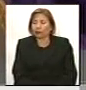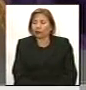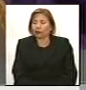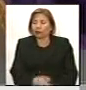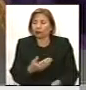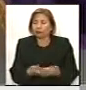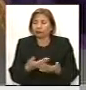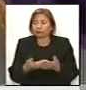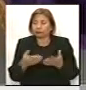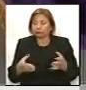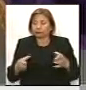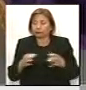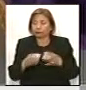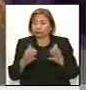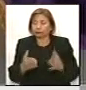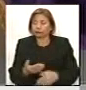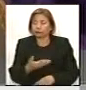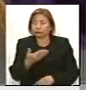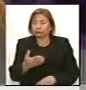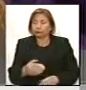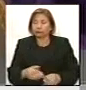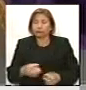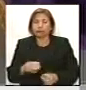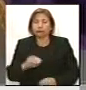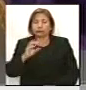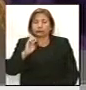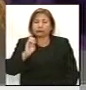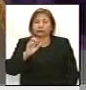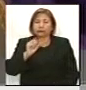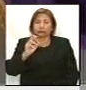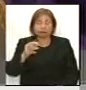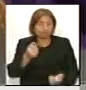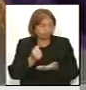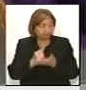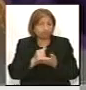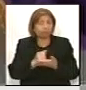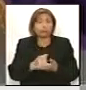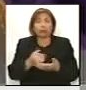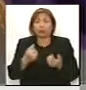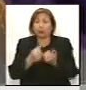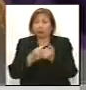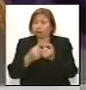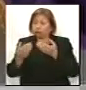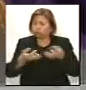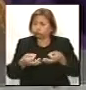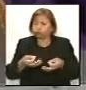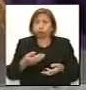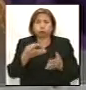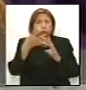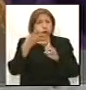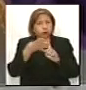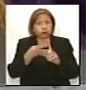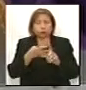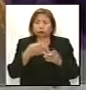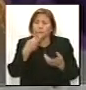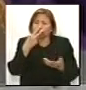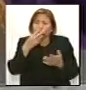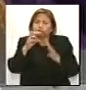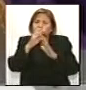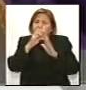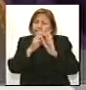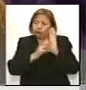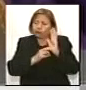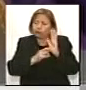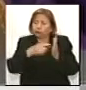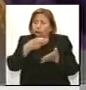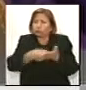señor presidente del Congreso, de este congresista César Segura, que nos ayuden también a poder nosotros agilizar nuestros proyectos y también nos den ese